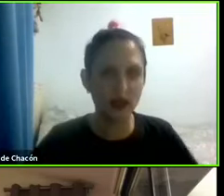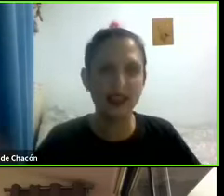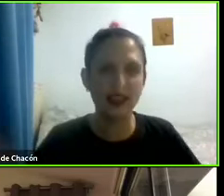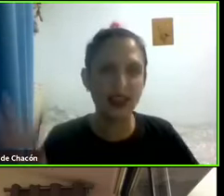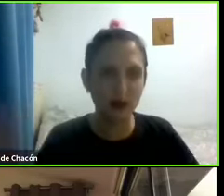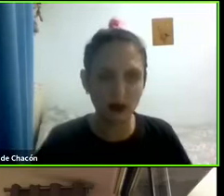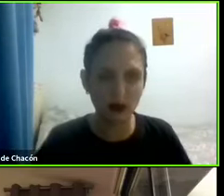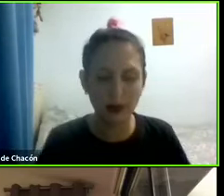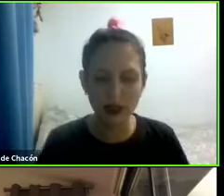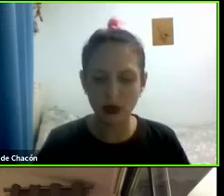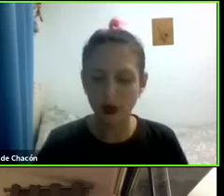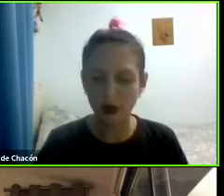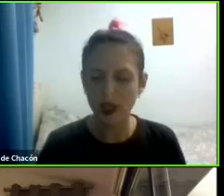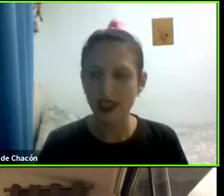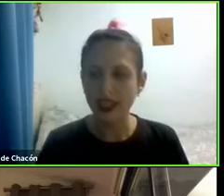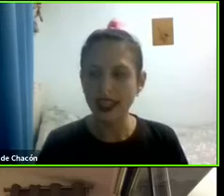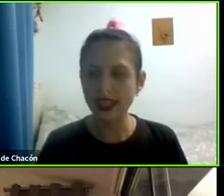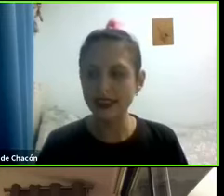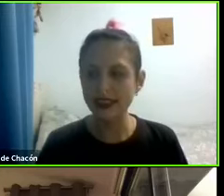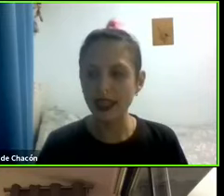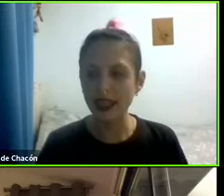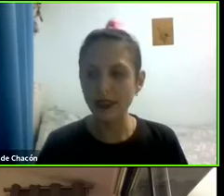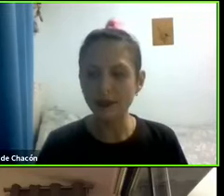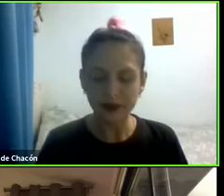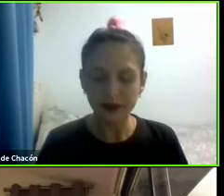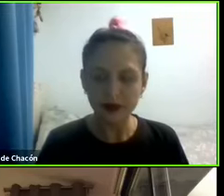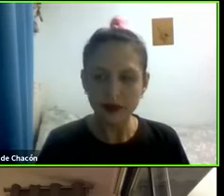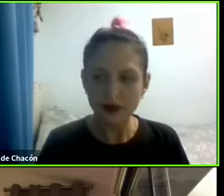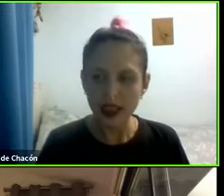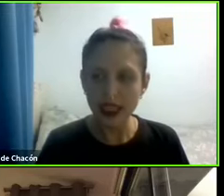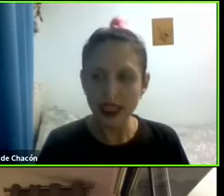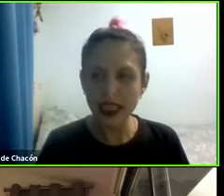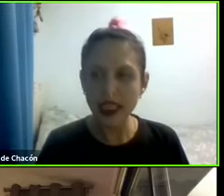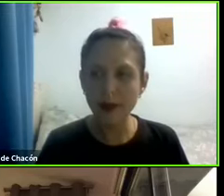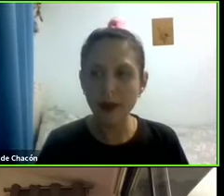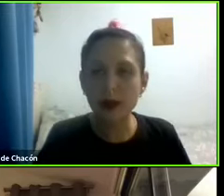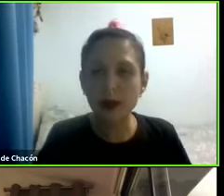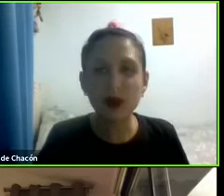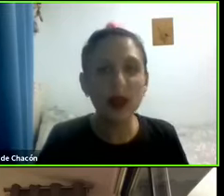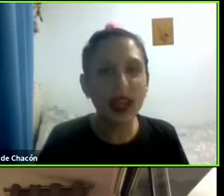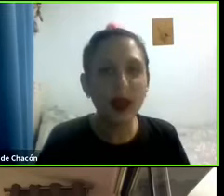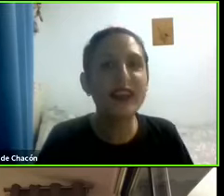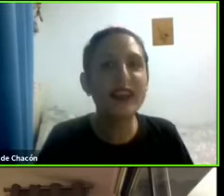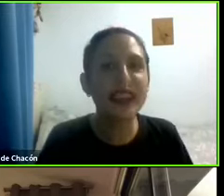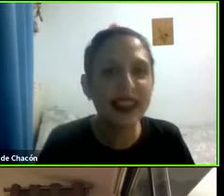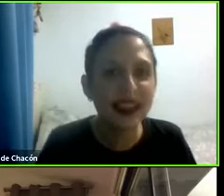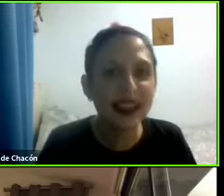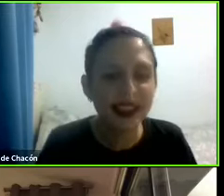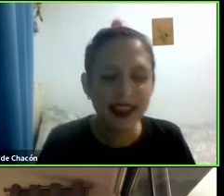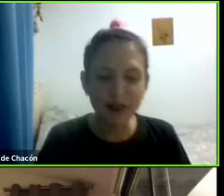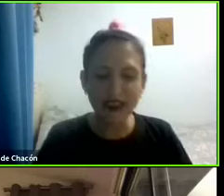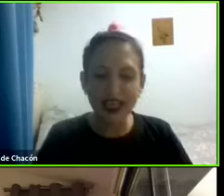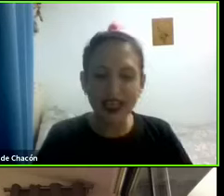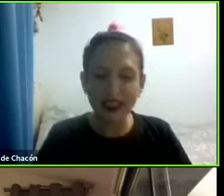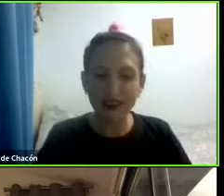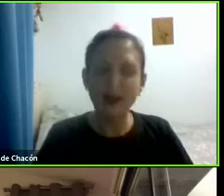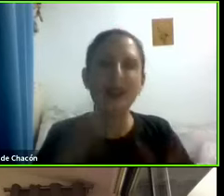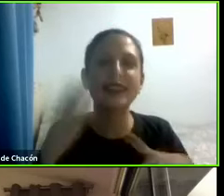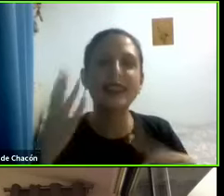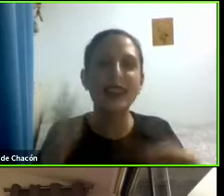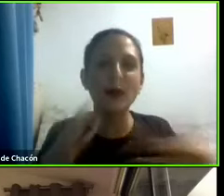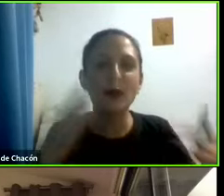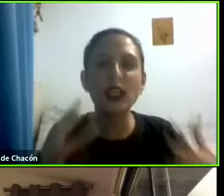estas cosas que ya hemos visto este y pero por otro lado al final al final